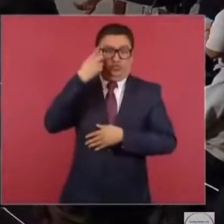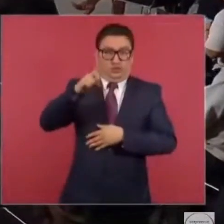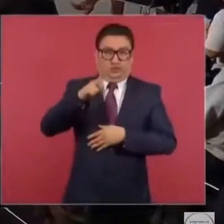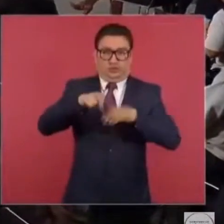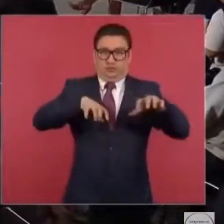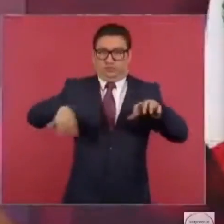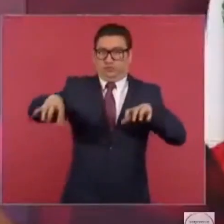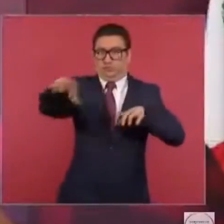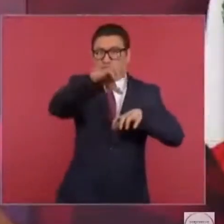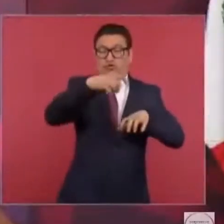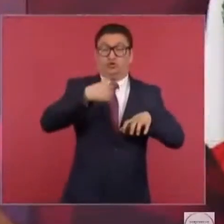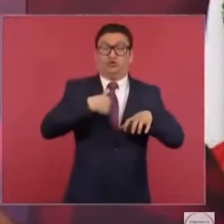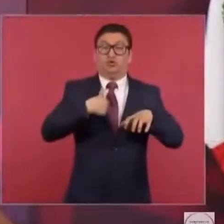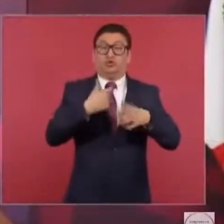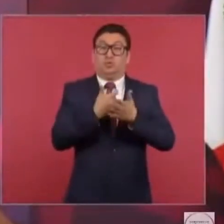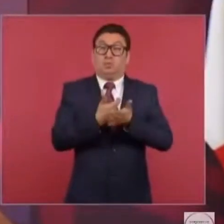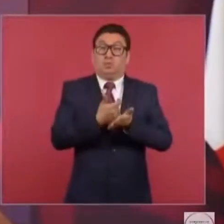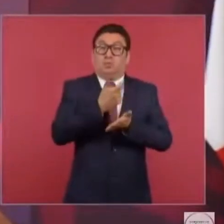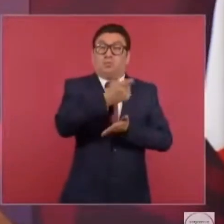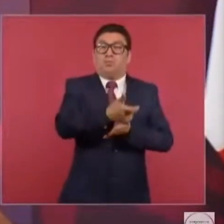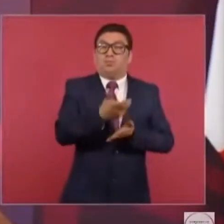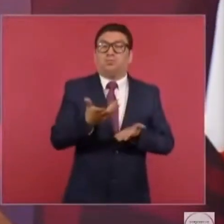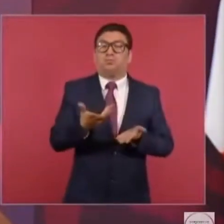y tengo que pagar